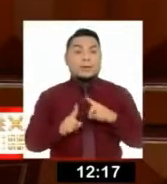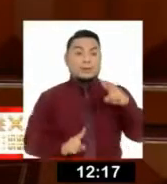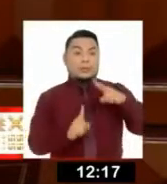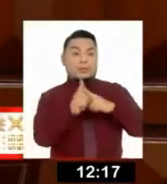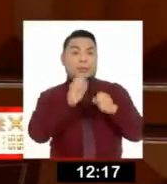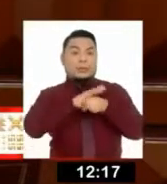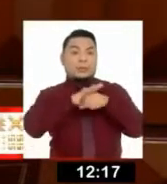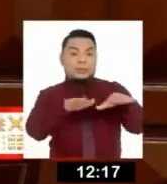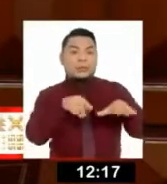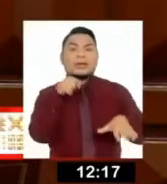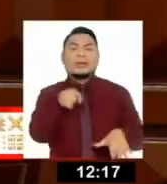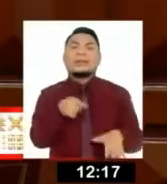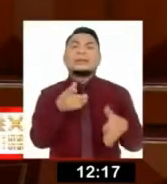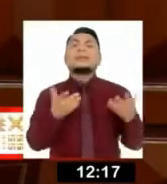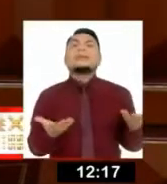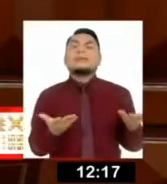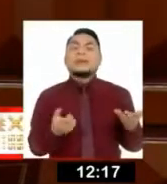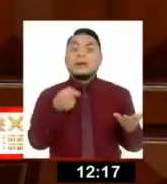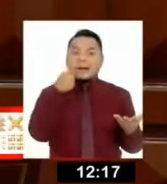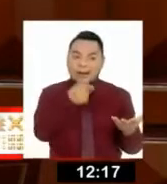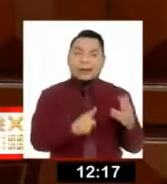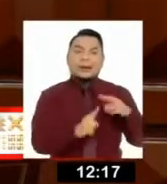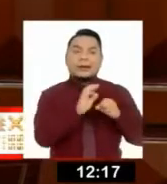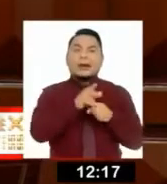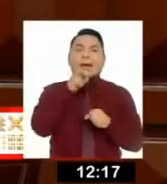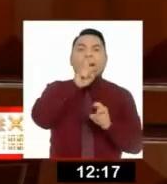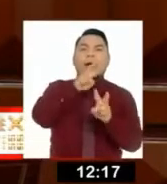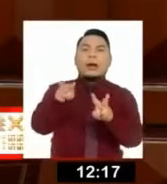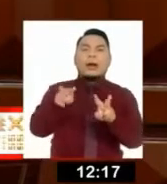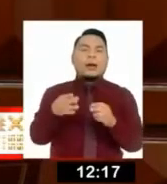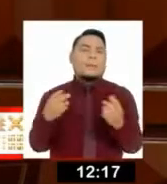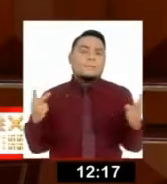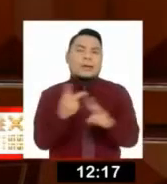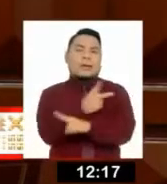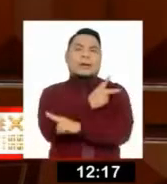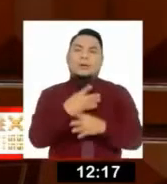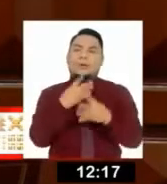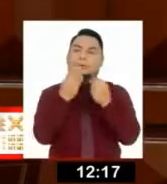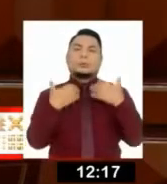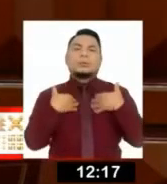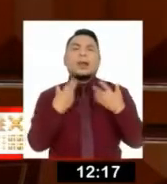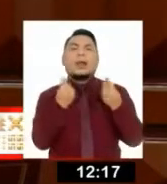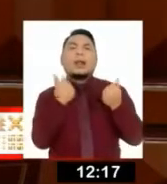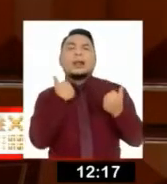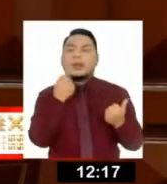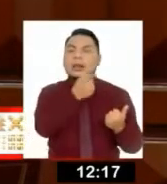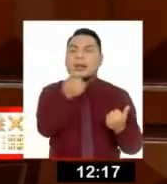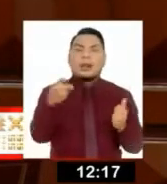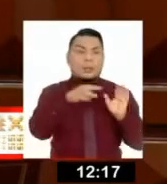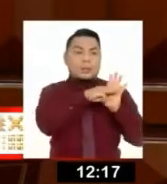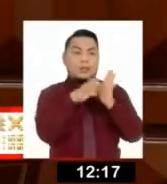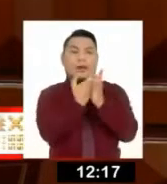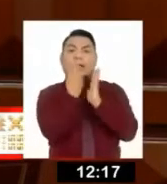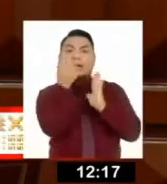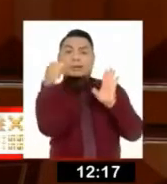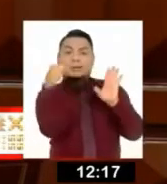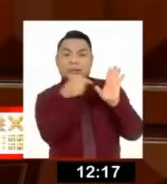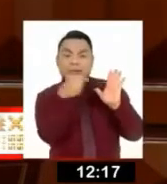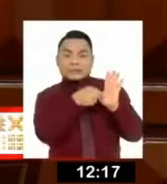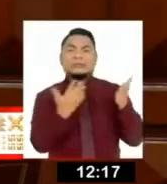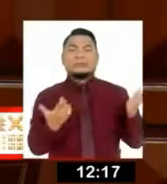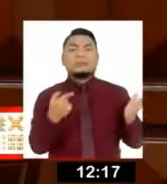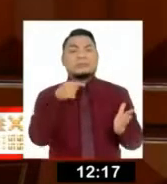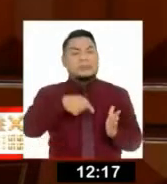pandemia terminó por visibilizar que las críticas que se les hacía al modelo económico no solo